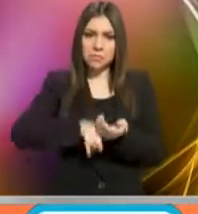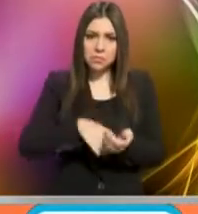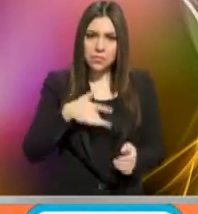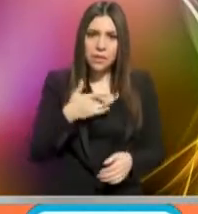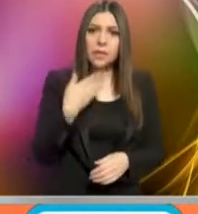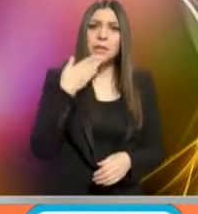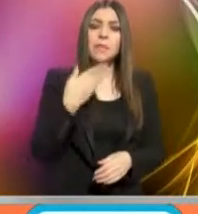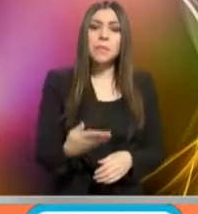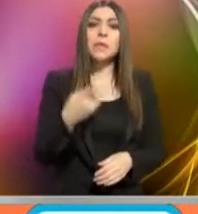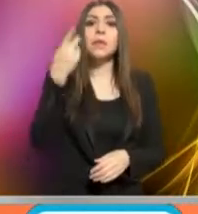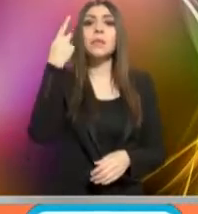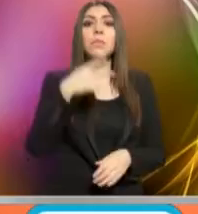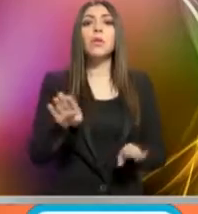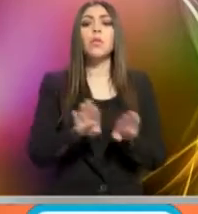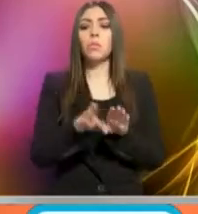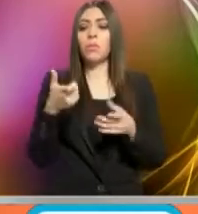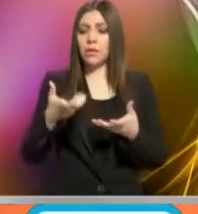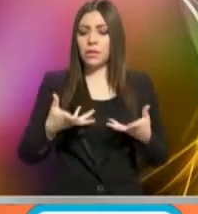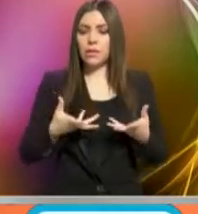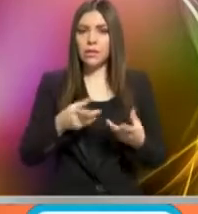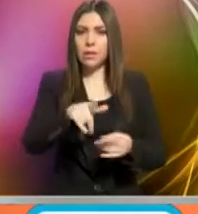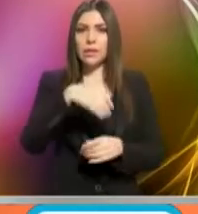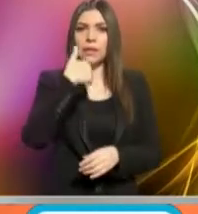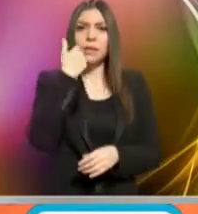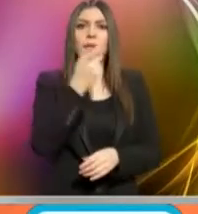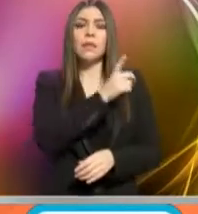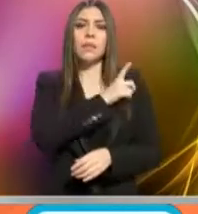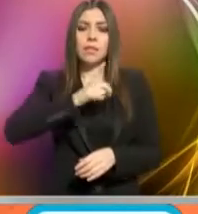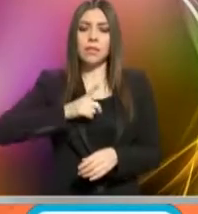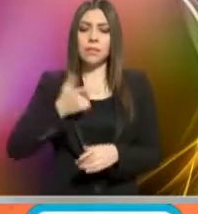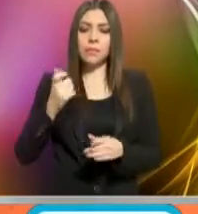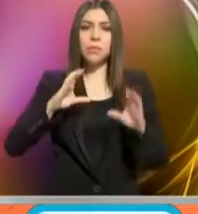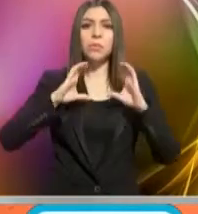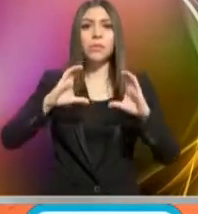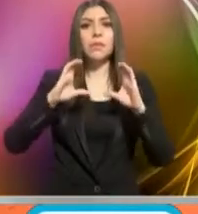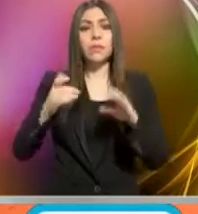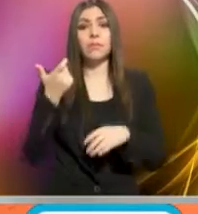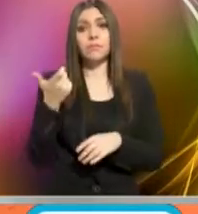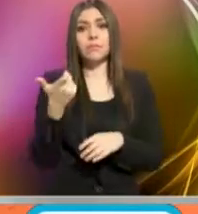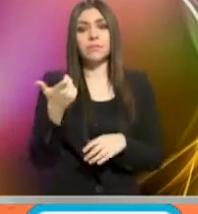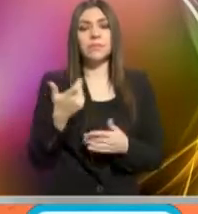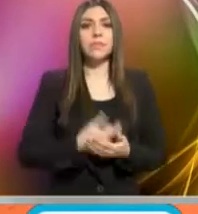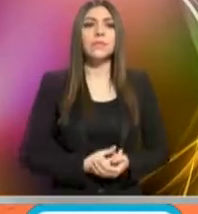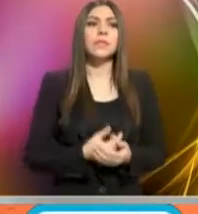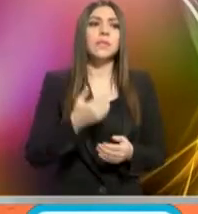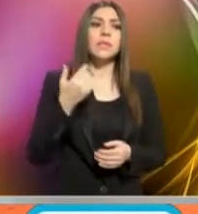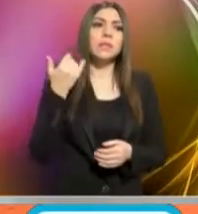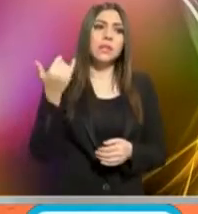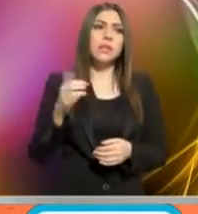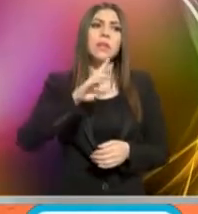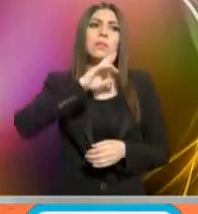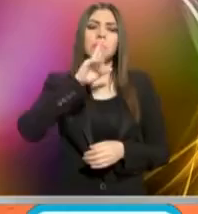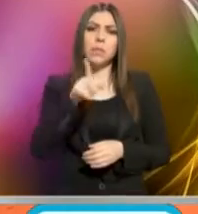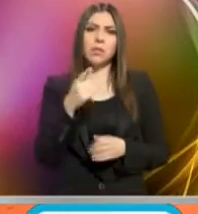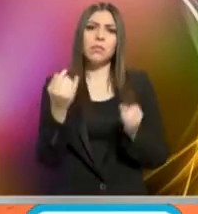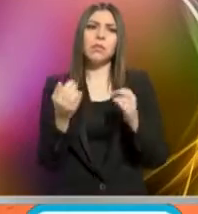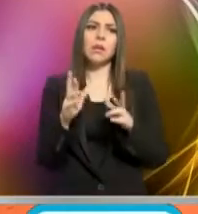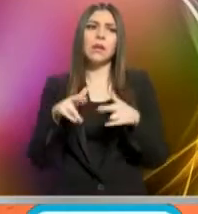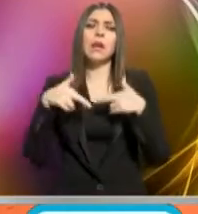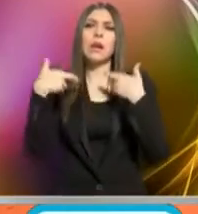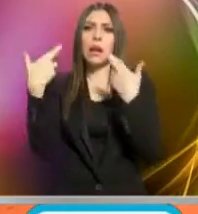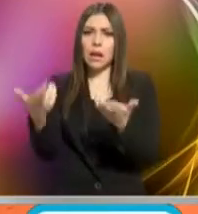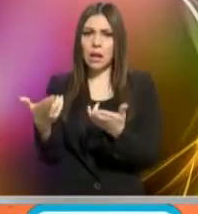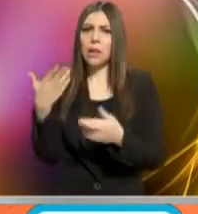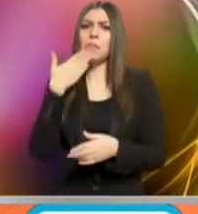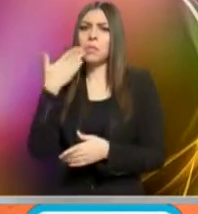yo voy a la parte más financiera, ¿no? O sea, la parte de cuida tus finanzas, ¿no? Sí. Y regálate también tú, hazte un buen